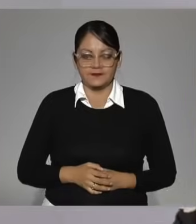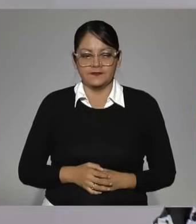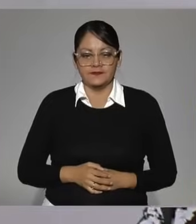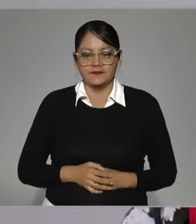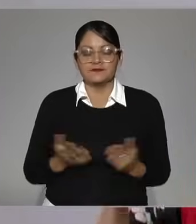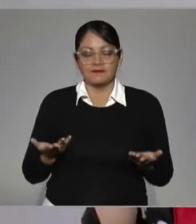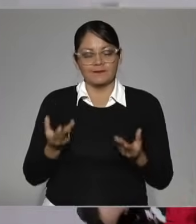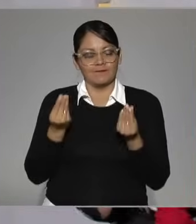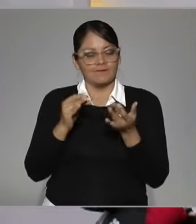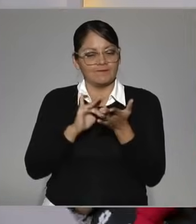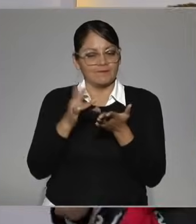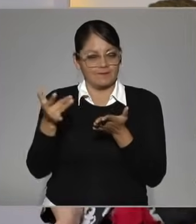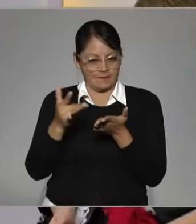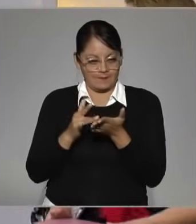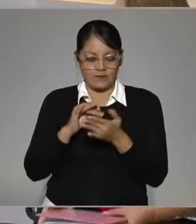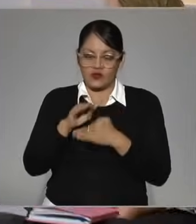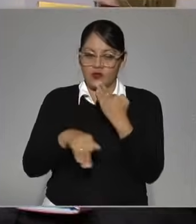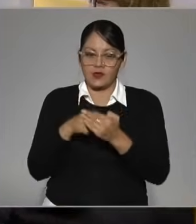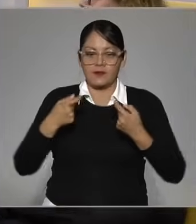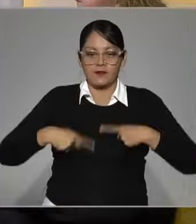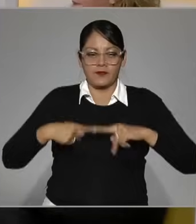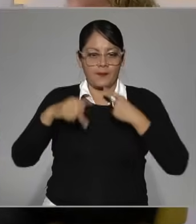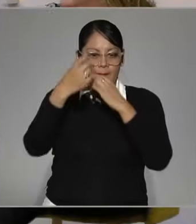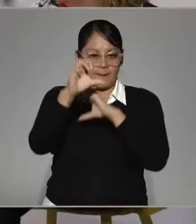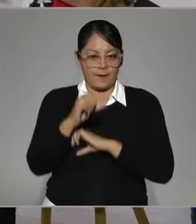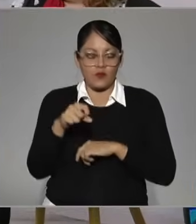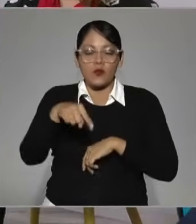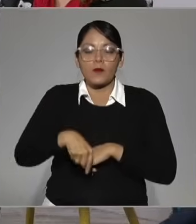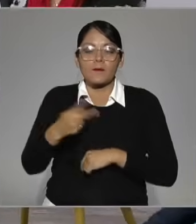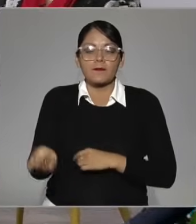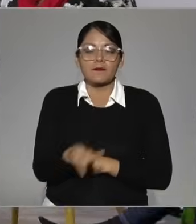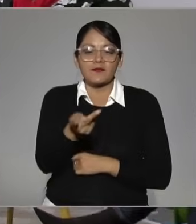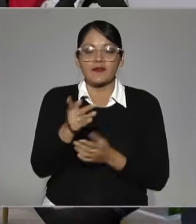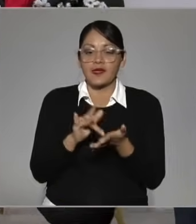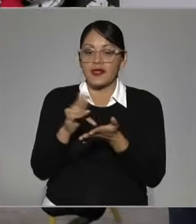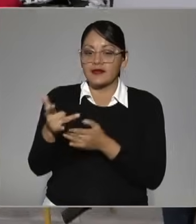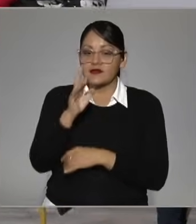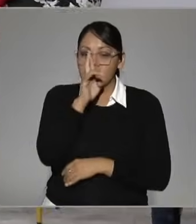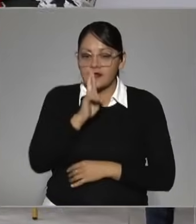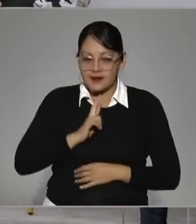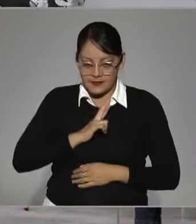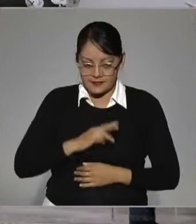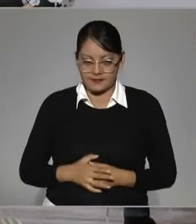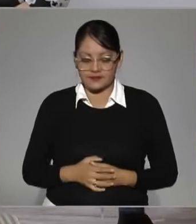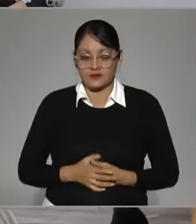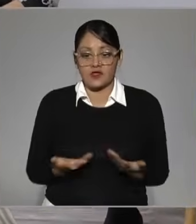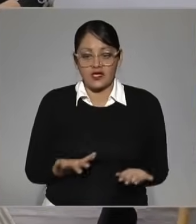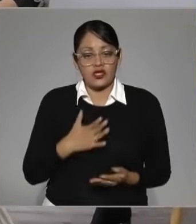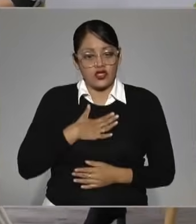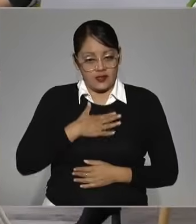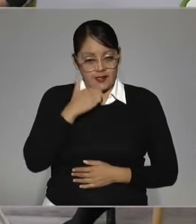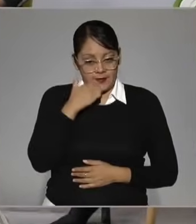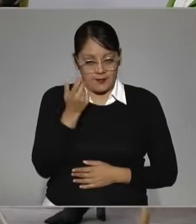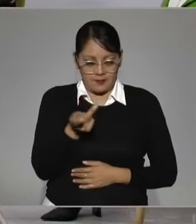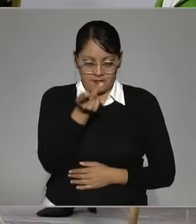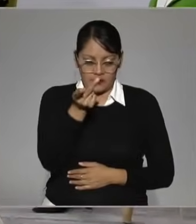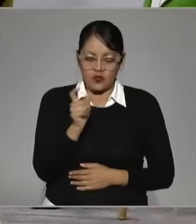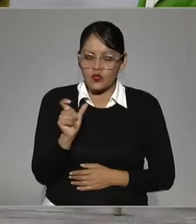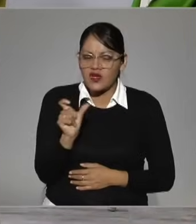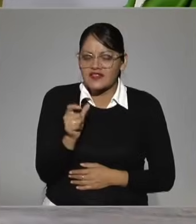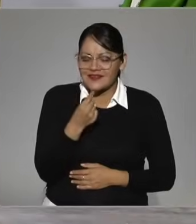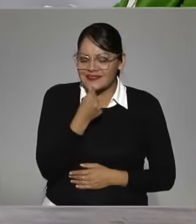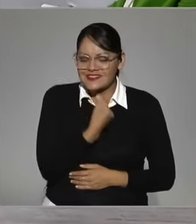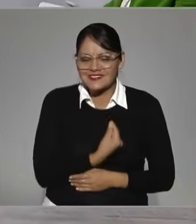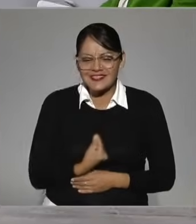Muchísimas gracias a todas las personas que participaron en esta pregunta. Gracias por su respuesta. Y yo quisiera preguntarles, cuando los niños